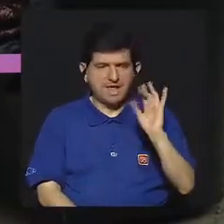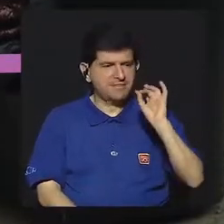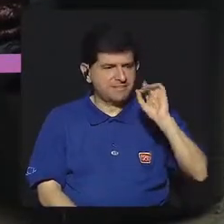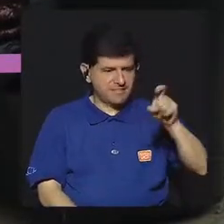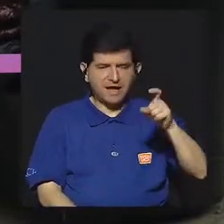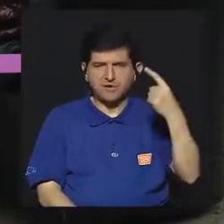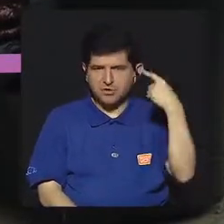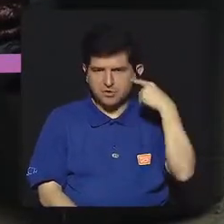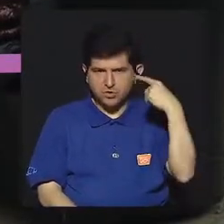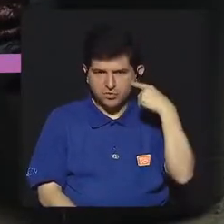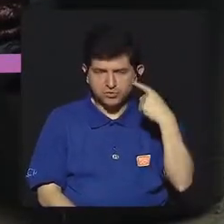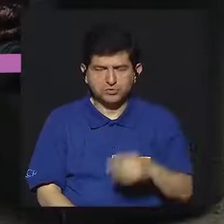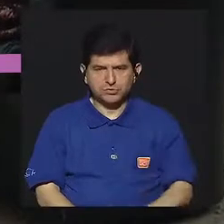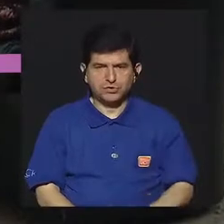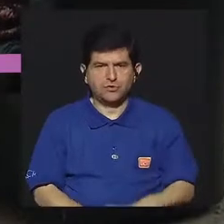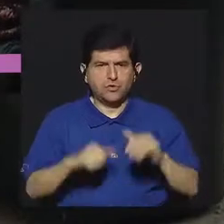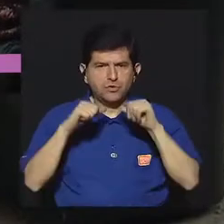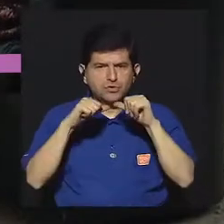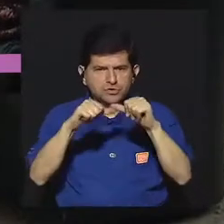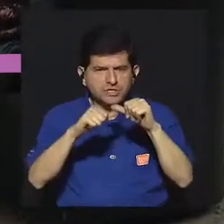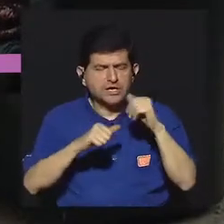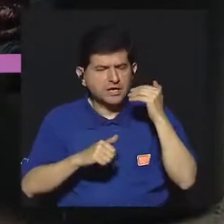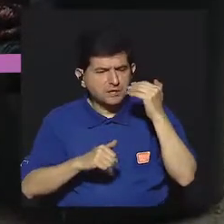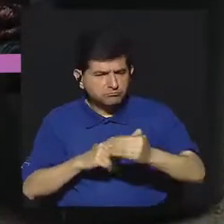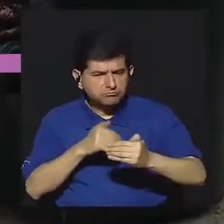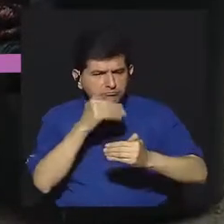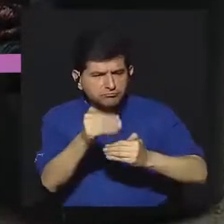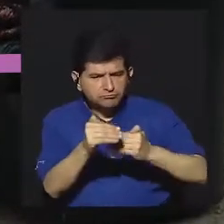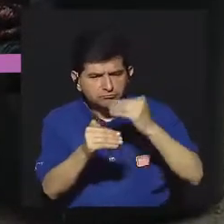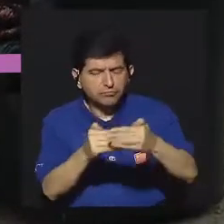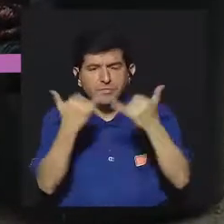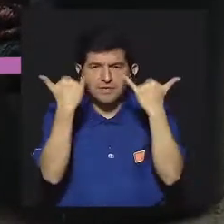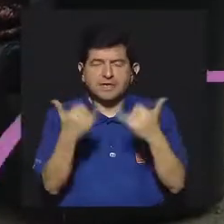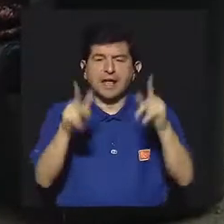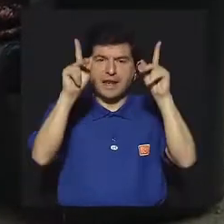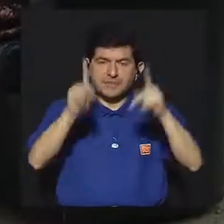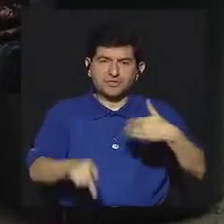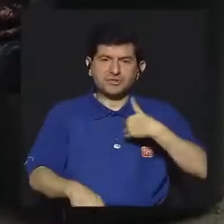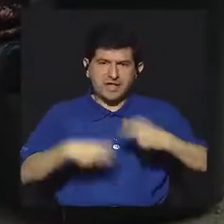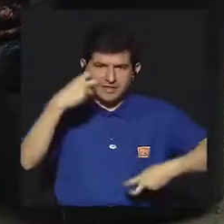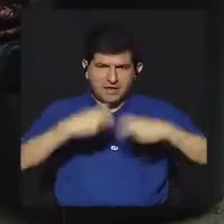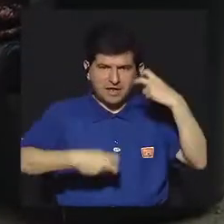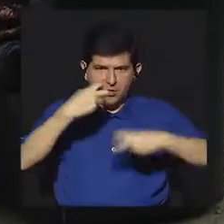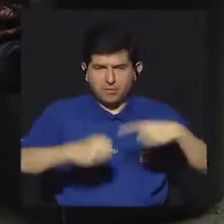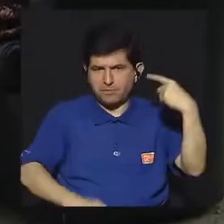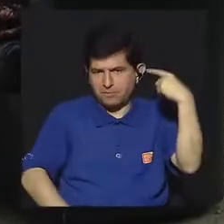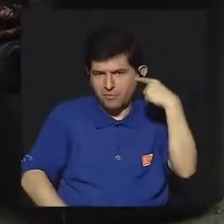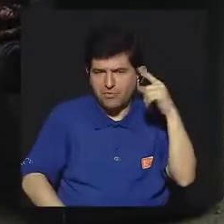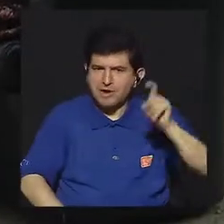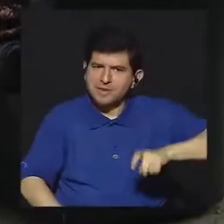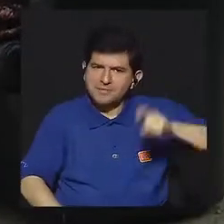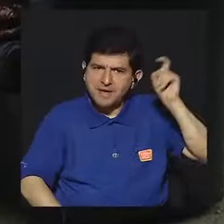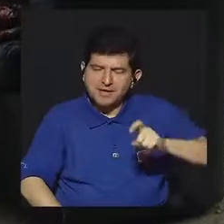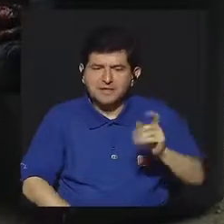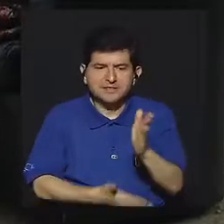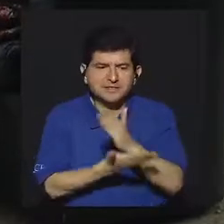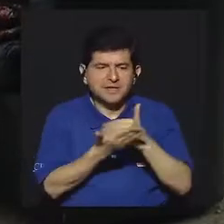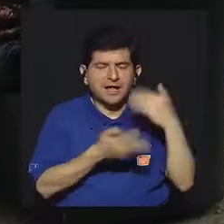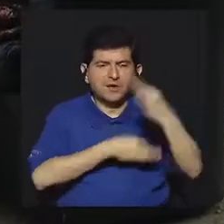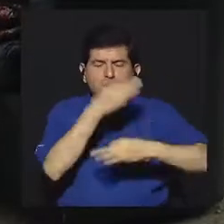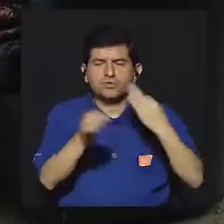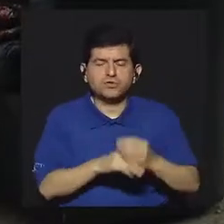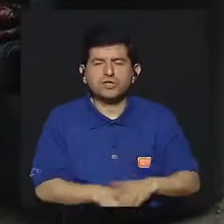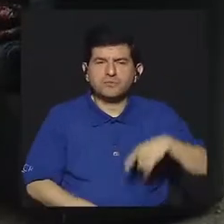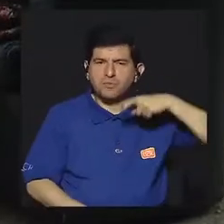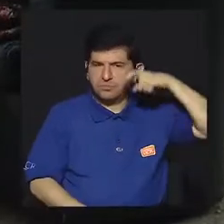un diagnóstico auditivo, vamos a seguir estos pasos y si ya la persona tiene un problema de audición donde necesita algún tipo